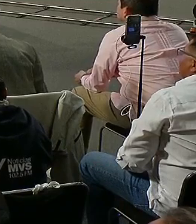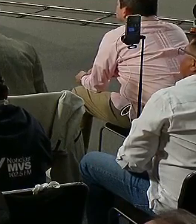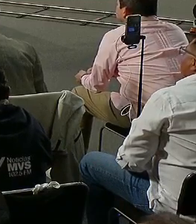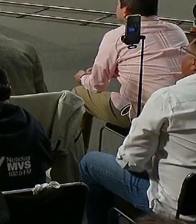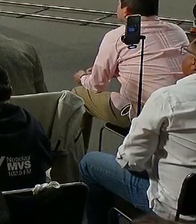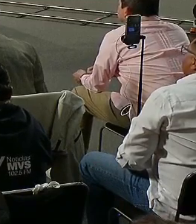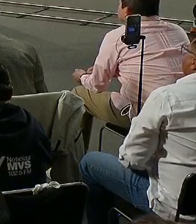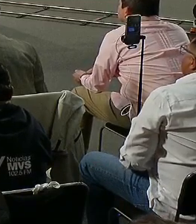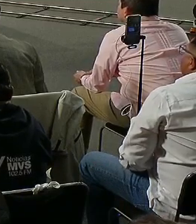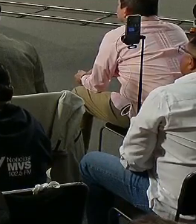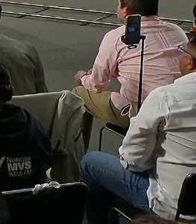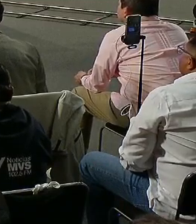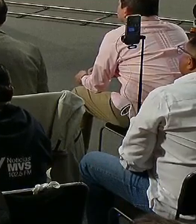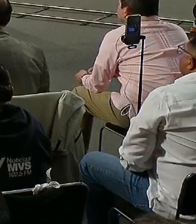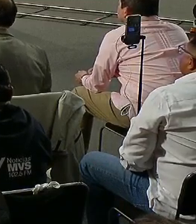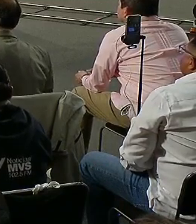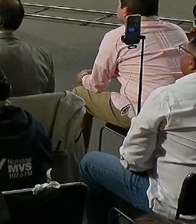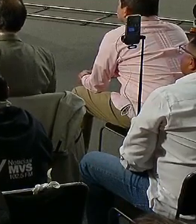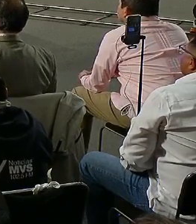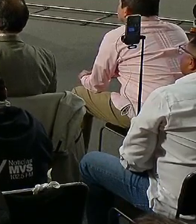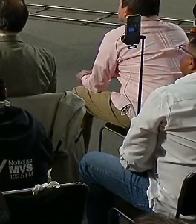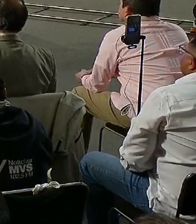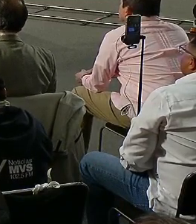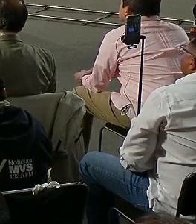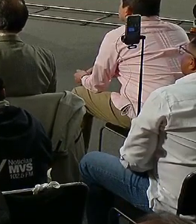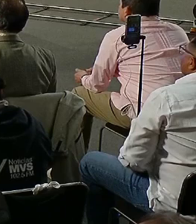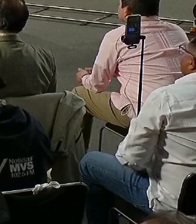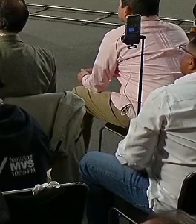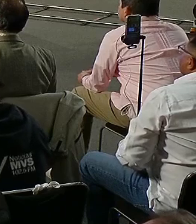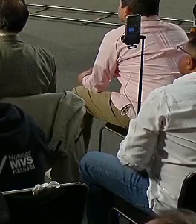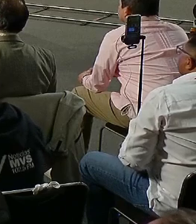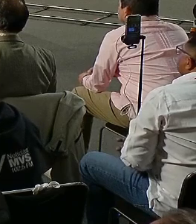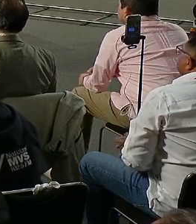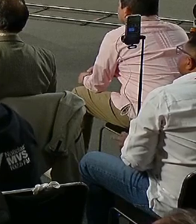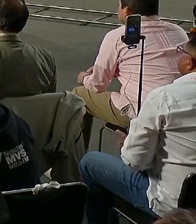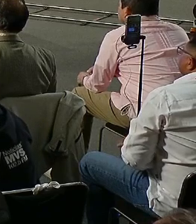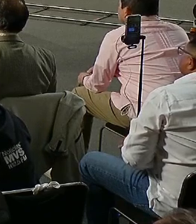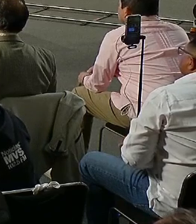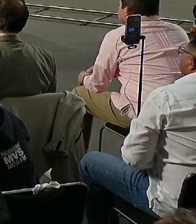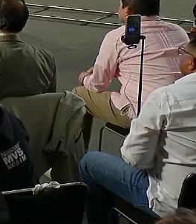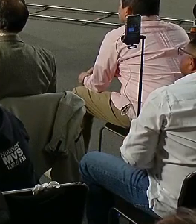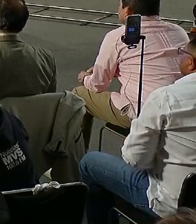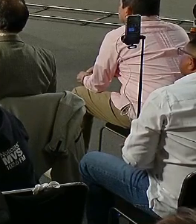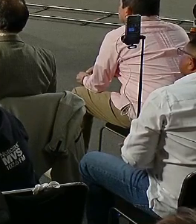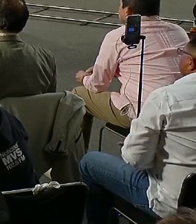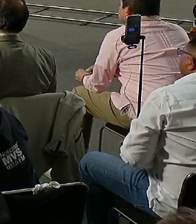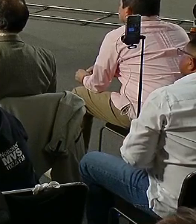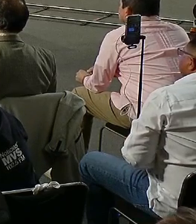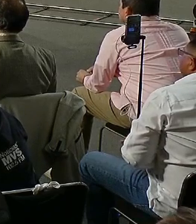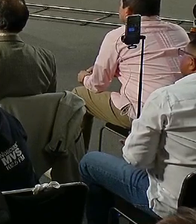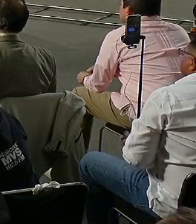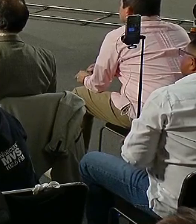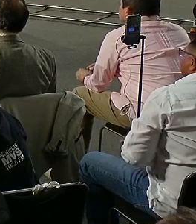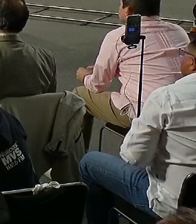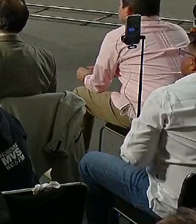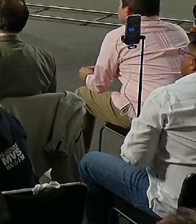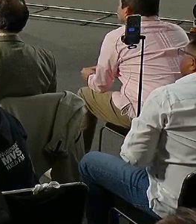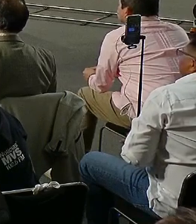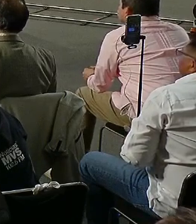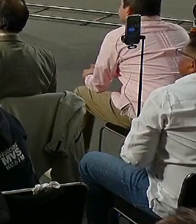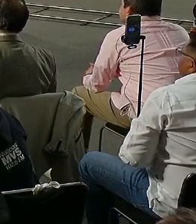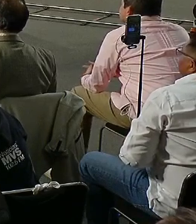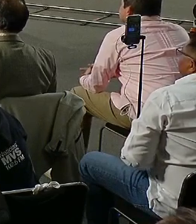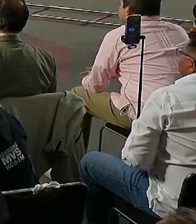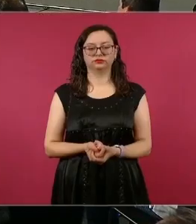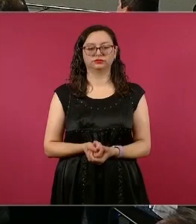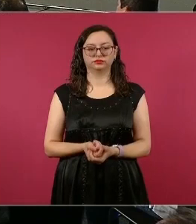estado. Aquí, bueno, esta es la página del PREP, presidente, y aquí uno puede ir viendo, vámonos desde el primero,